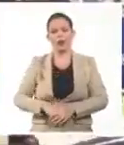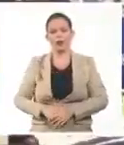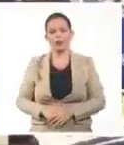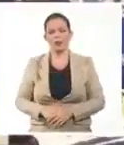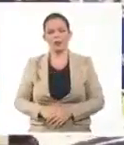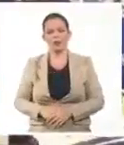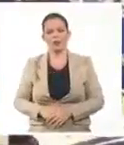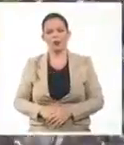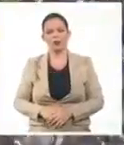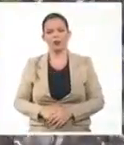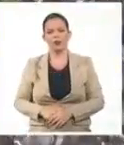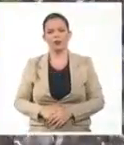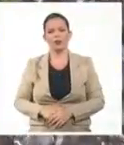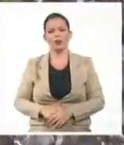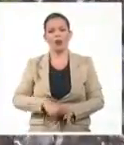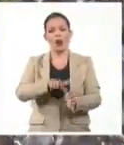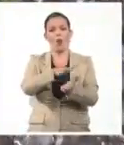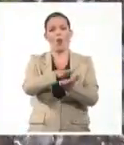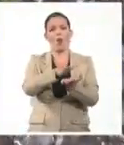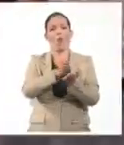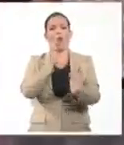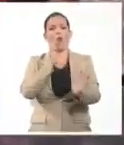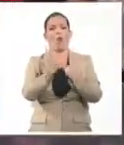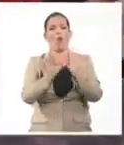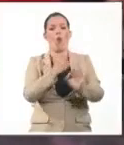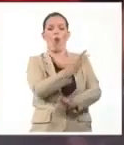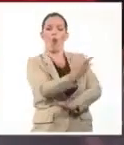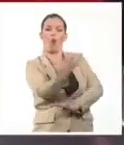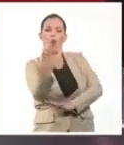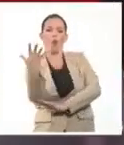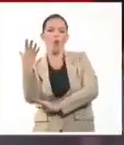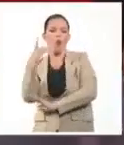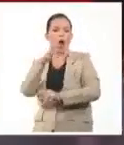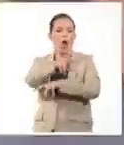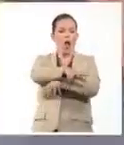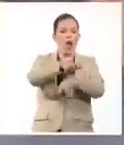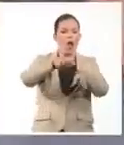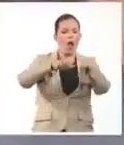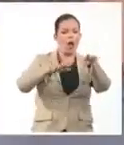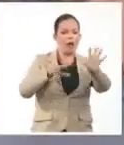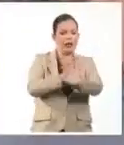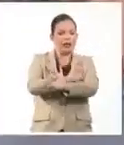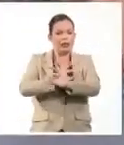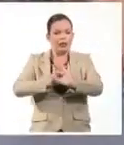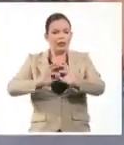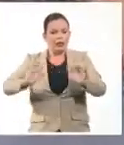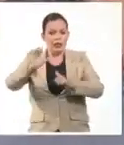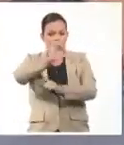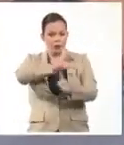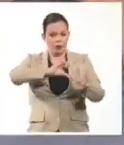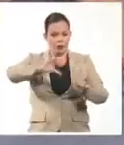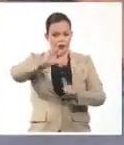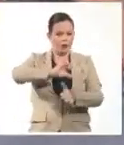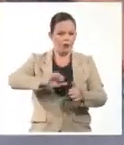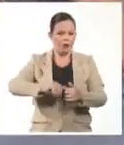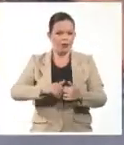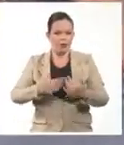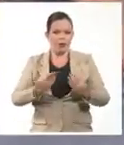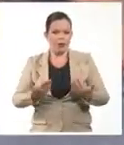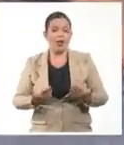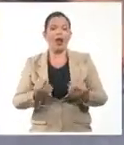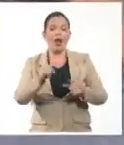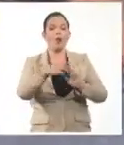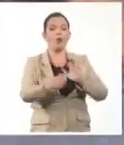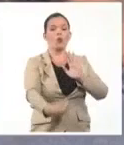Reserva de la Biosfera, Parque Nacional y Área Especialmente Protegida de la Región del Caribe son algunos de los atributos